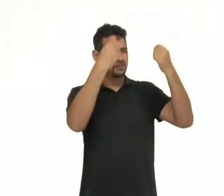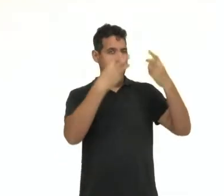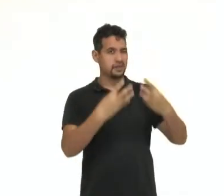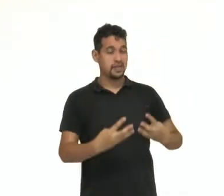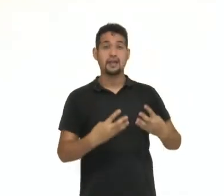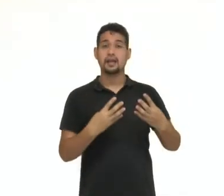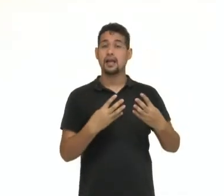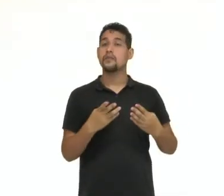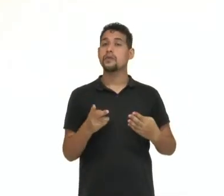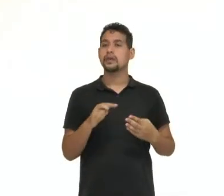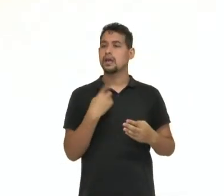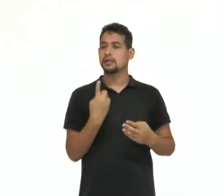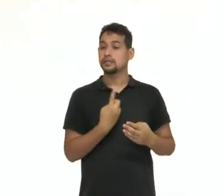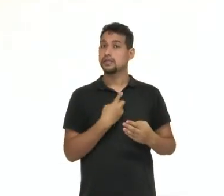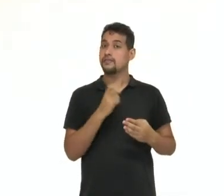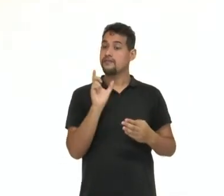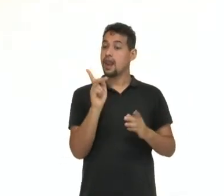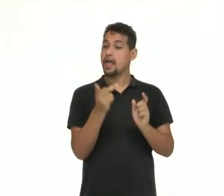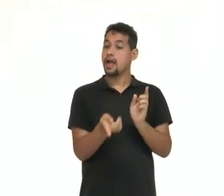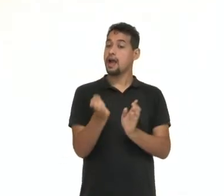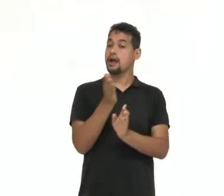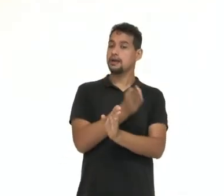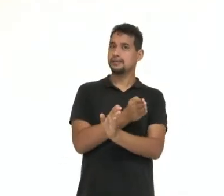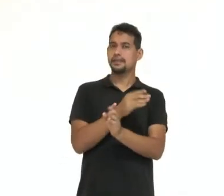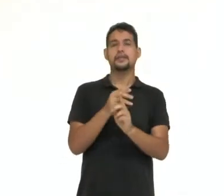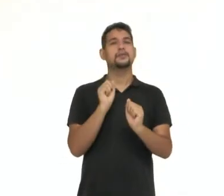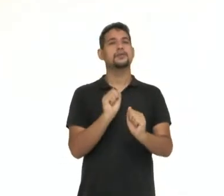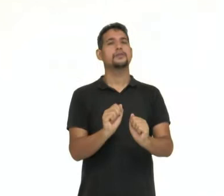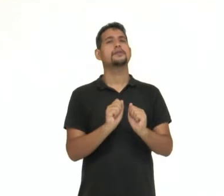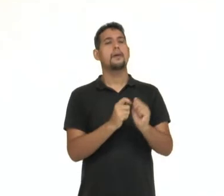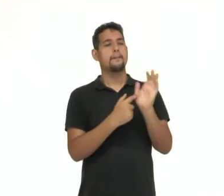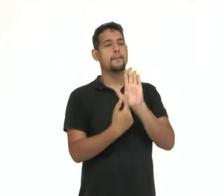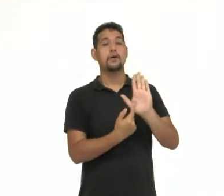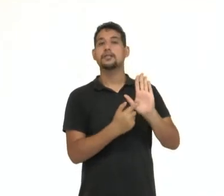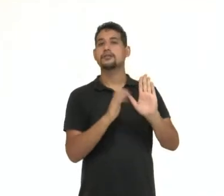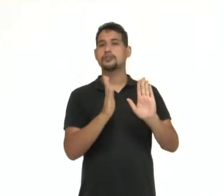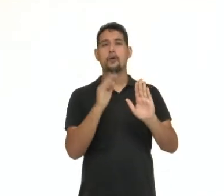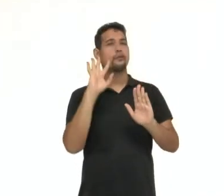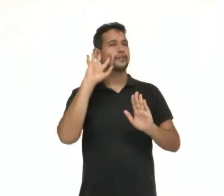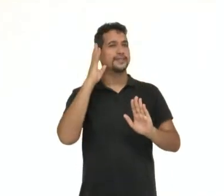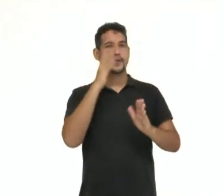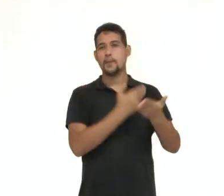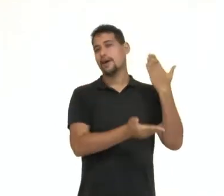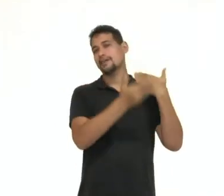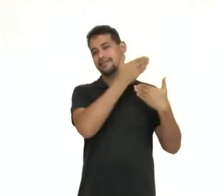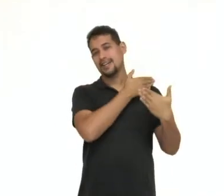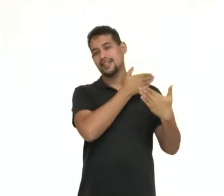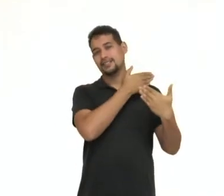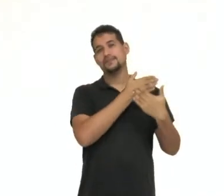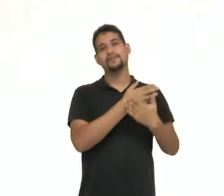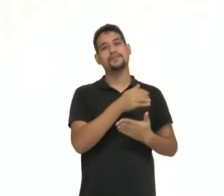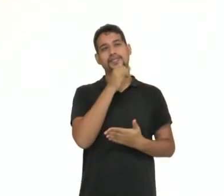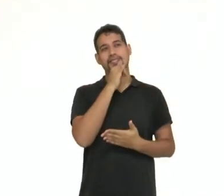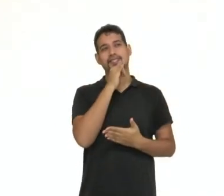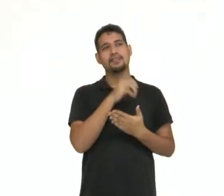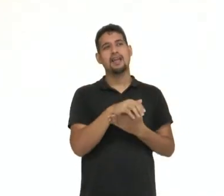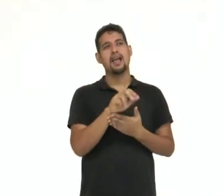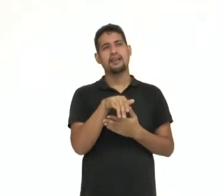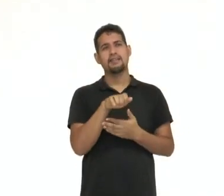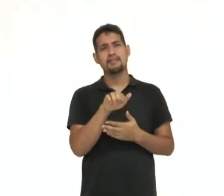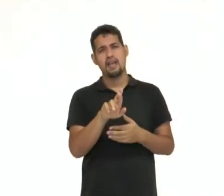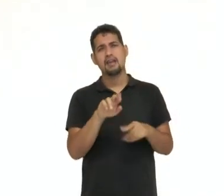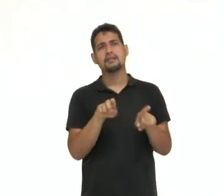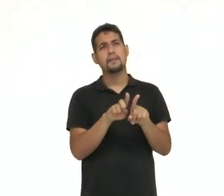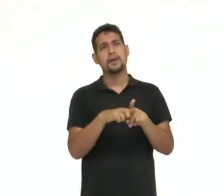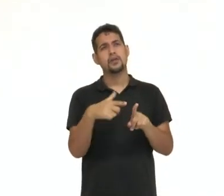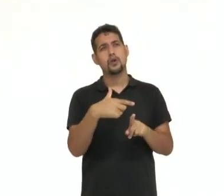hechos que nos han sucedido, solemos usar marcadores en que indican pasado, ayer, 2002, etc.